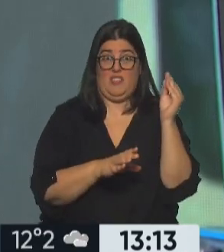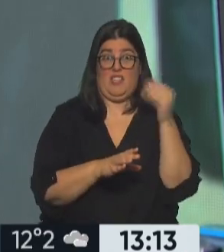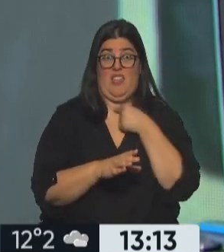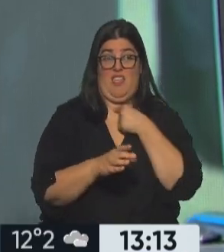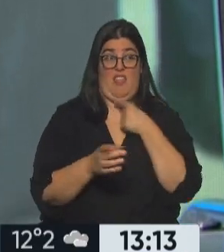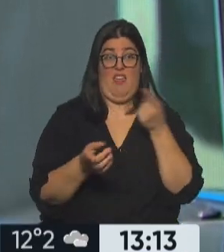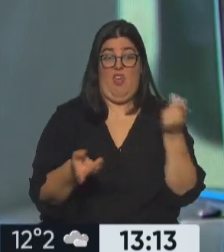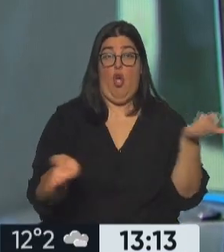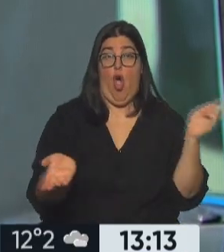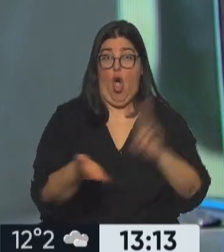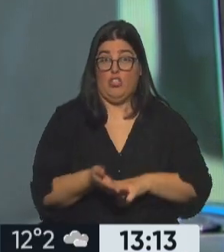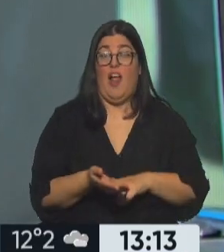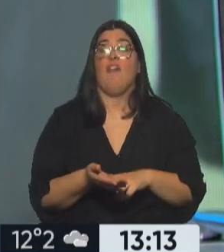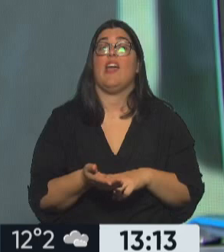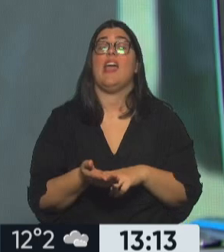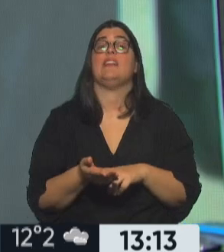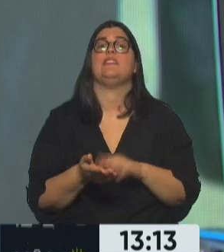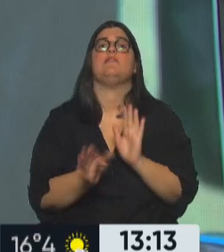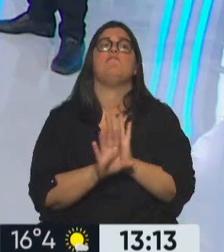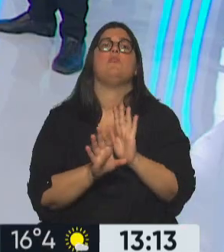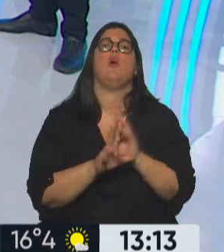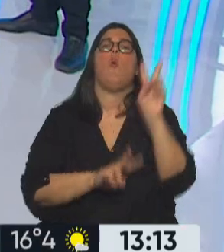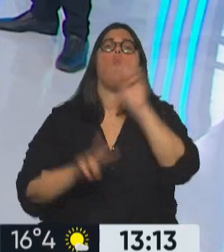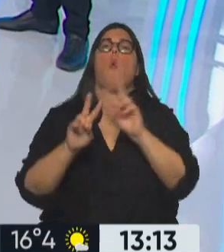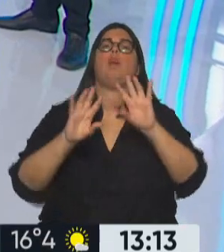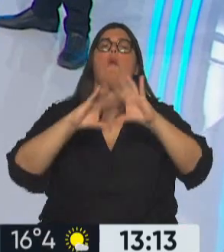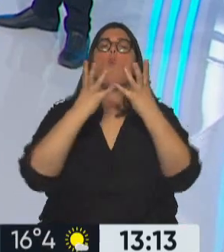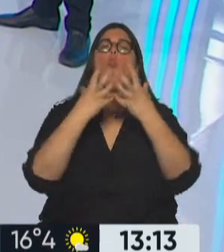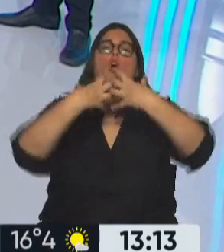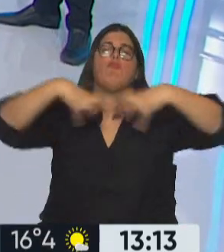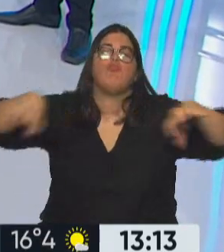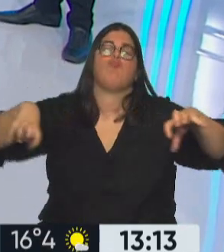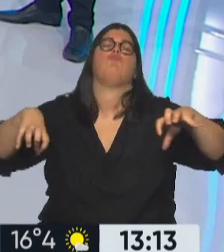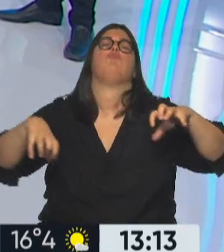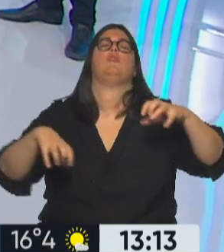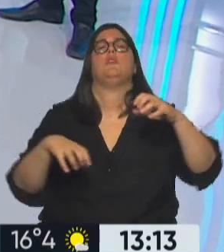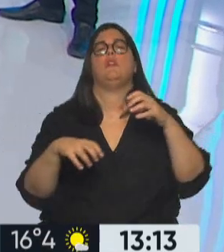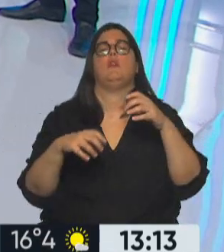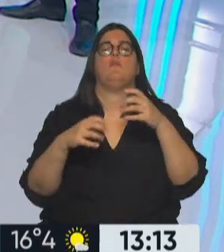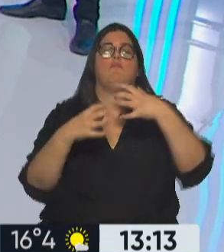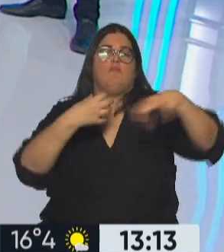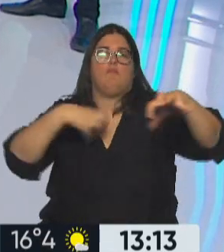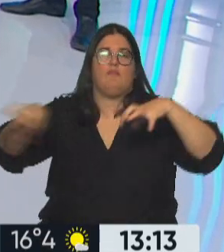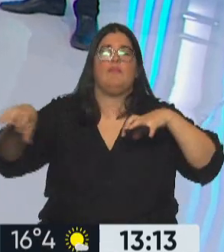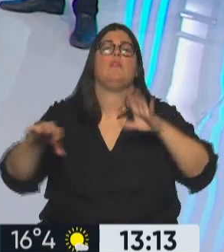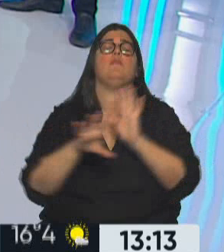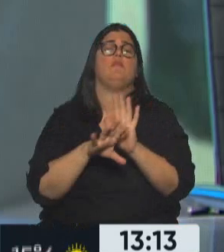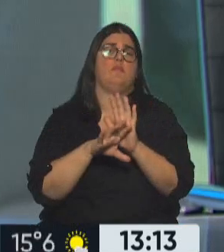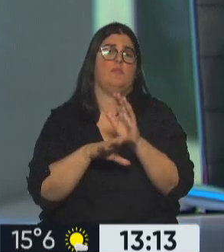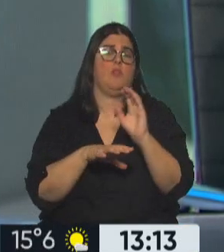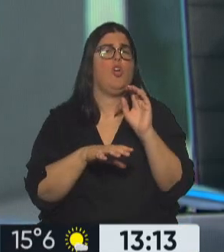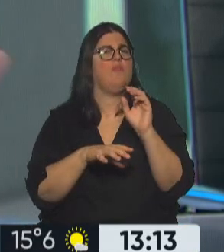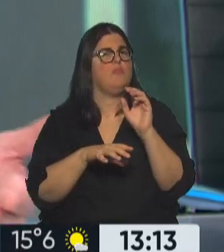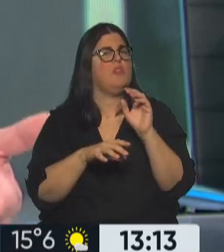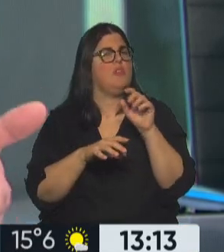esta suerte de regreso a una posible multipolaridad, abrir un poco más el juego, pero en un contexto de los BRICS que también